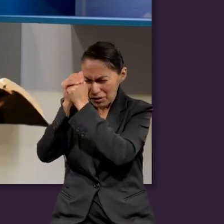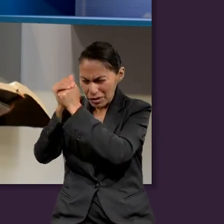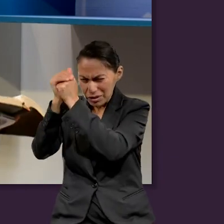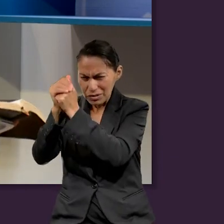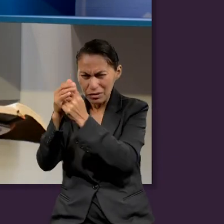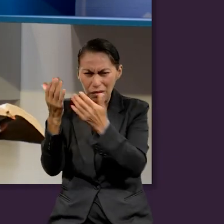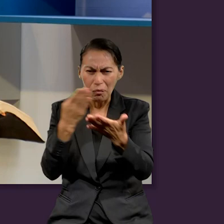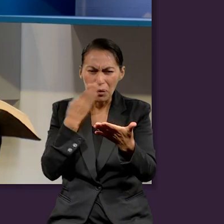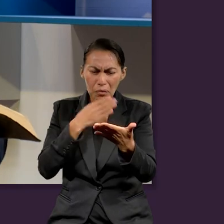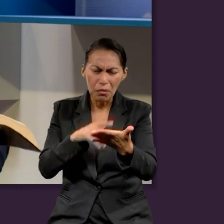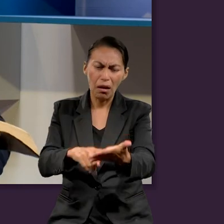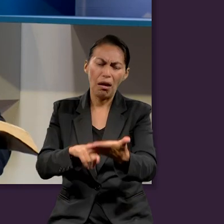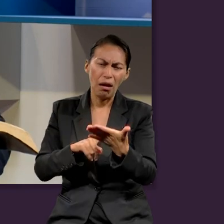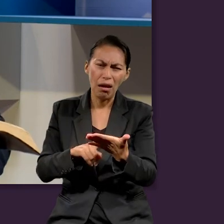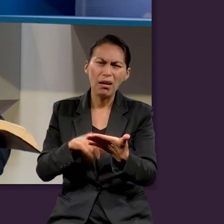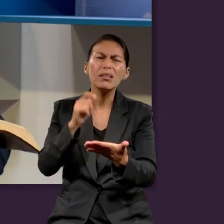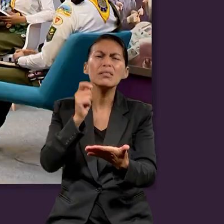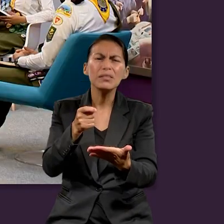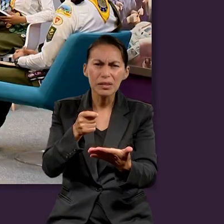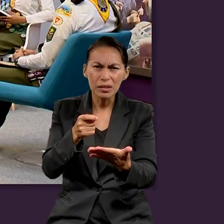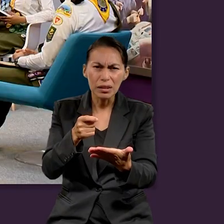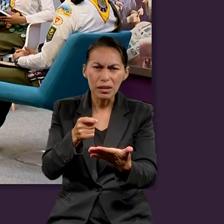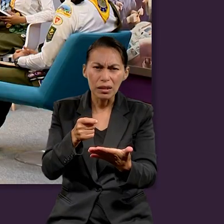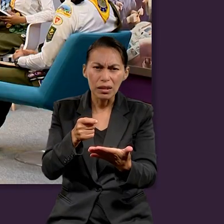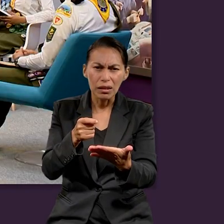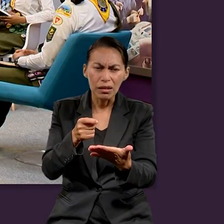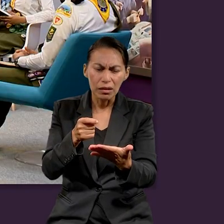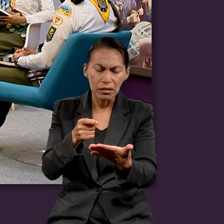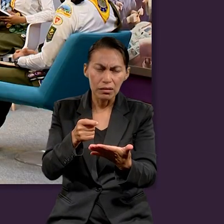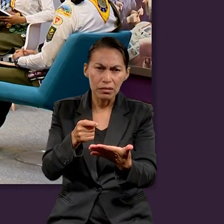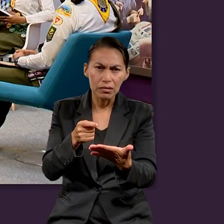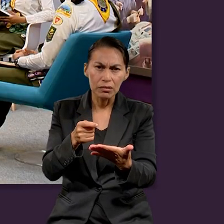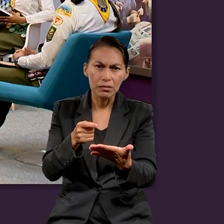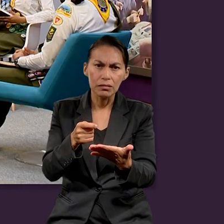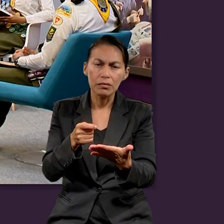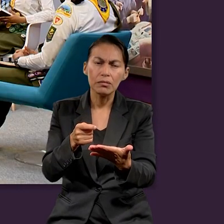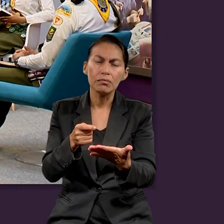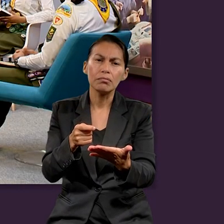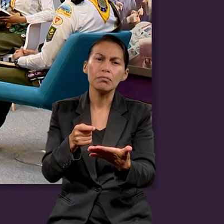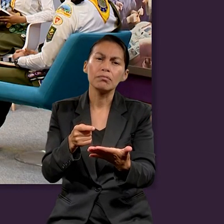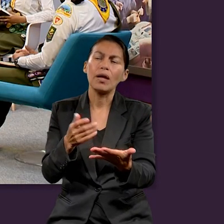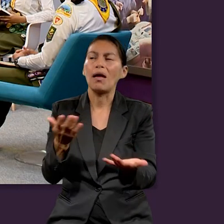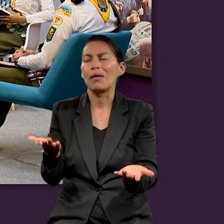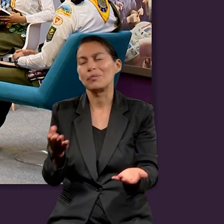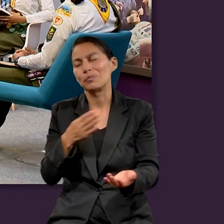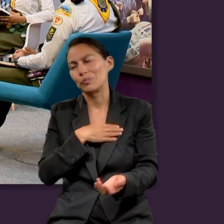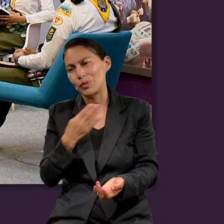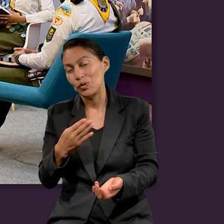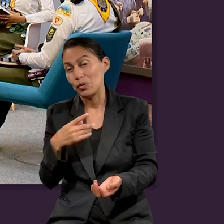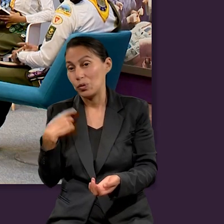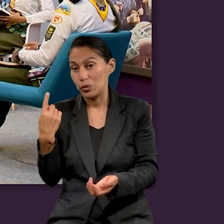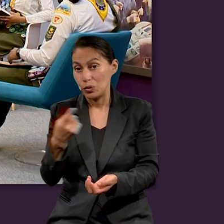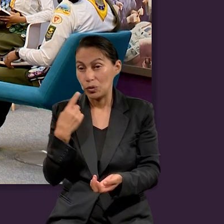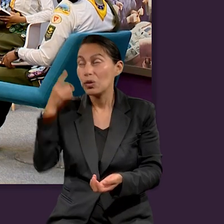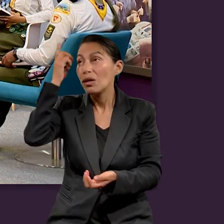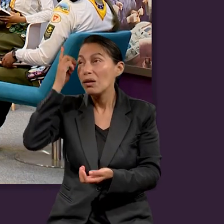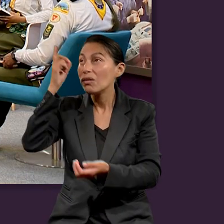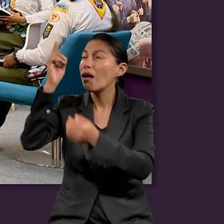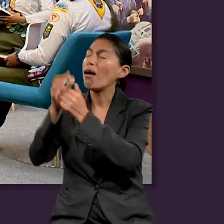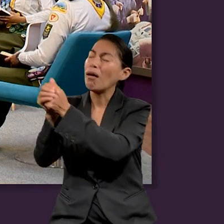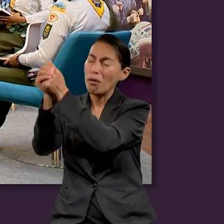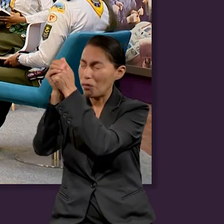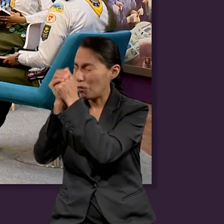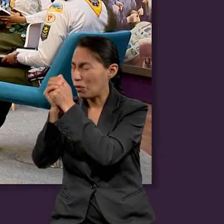qué tiene que ver con este texto aquí está la perseverancia qué tiene que ver con este texto Bueno